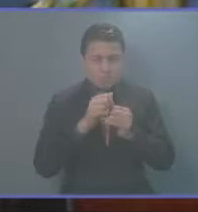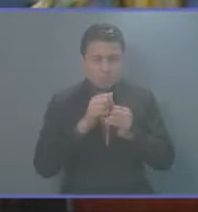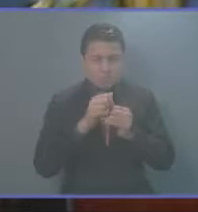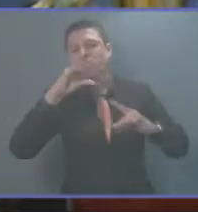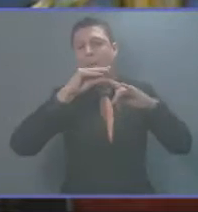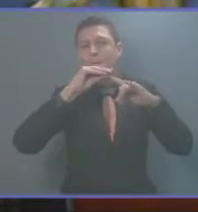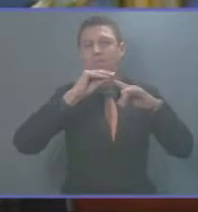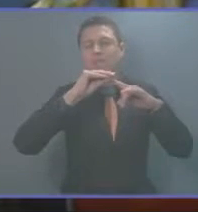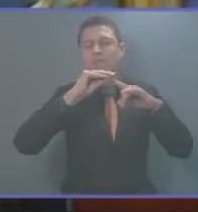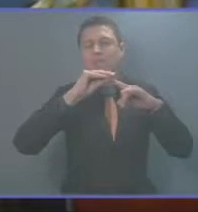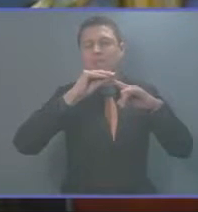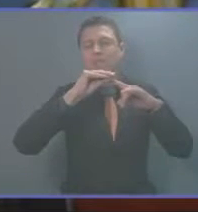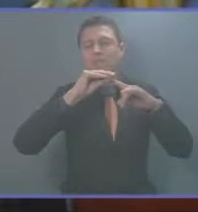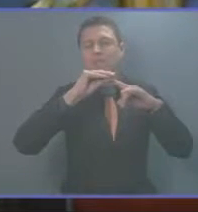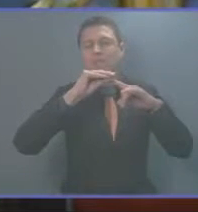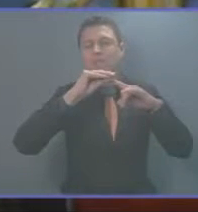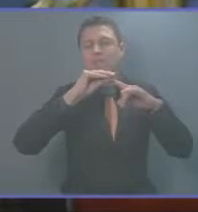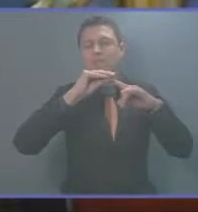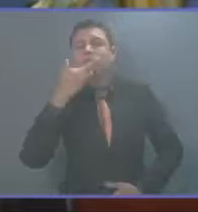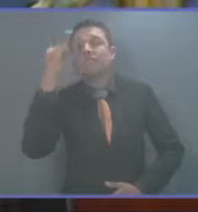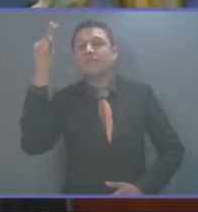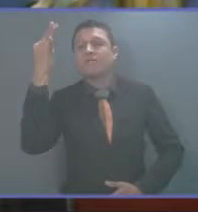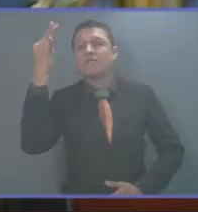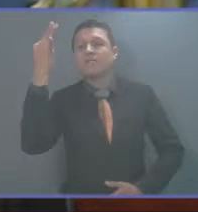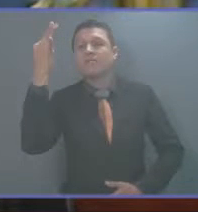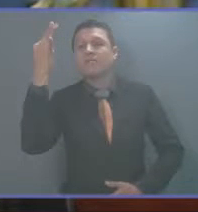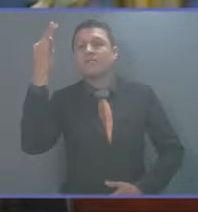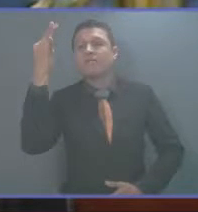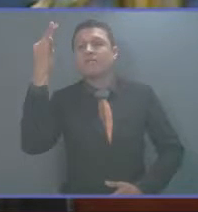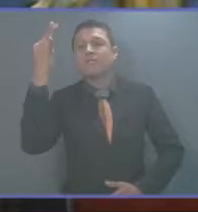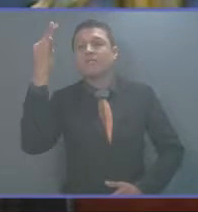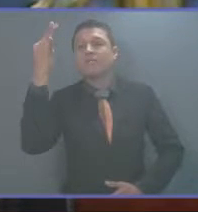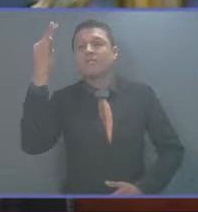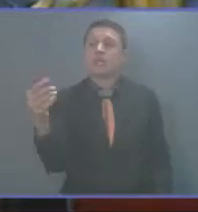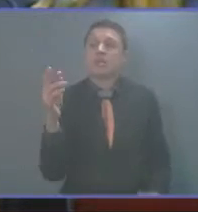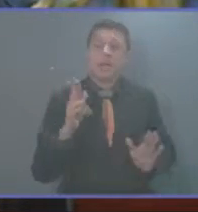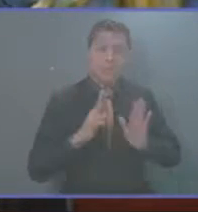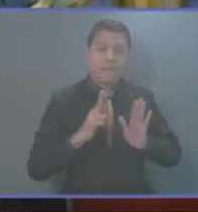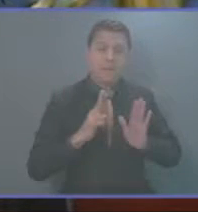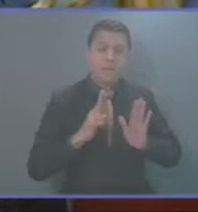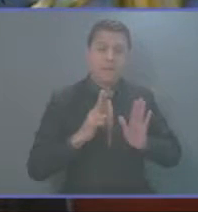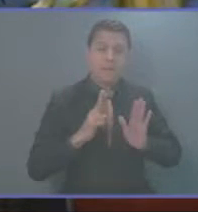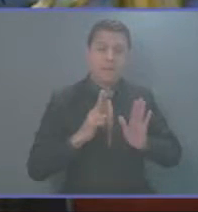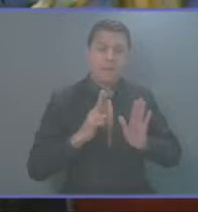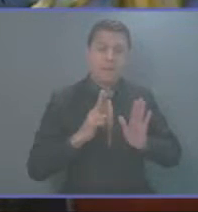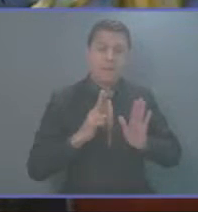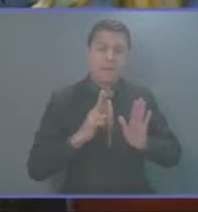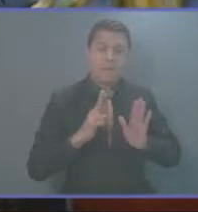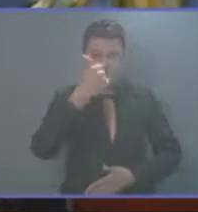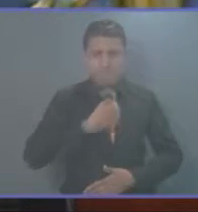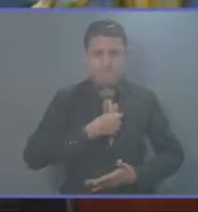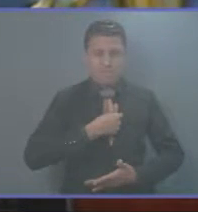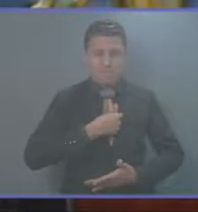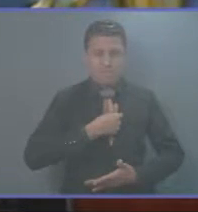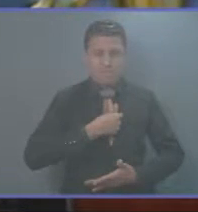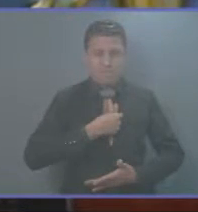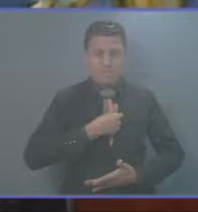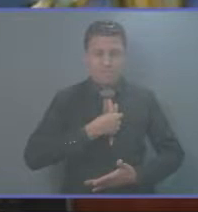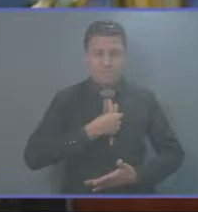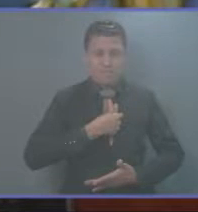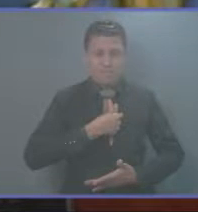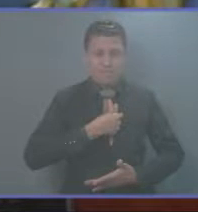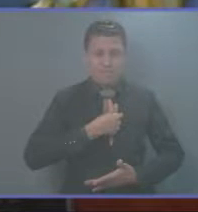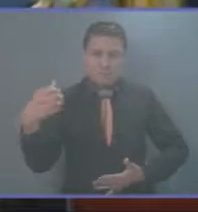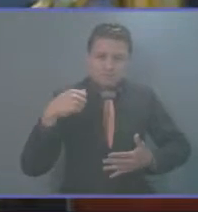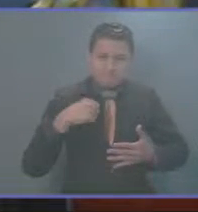país. Ustedes realmente son lo que representa el alma del pueblo salvadoreño en las